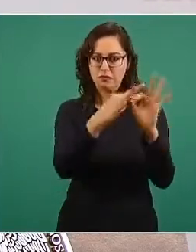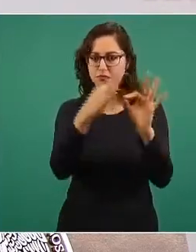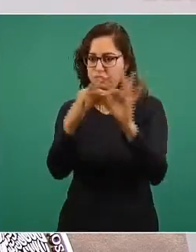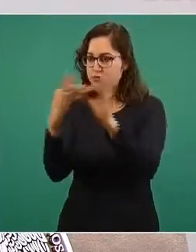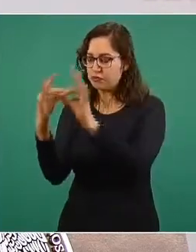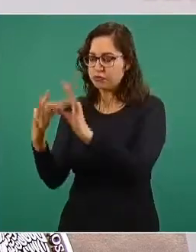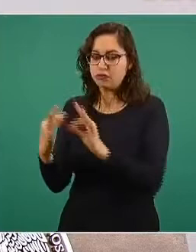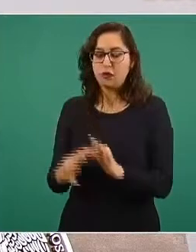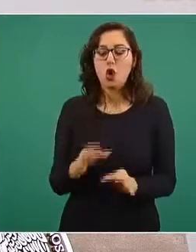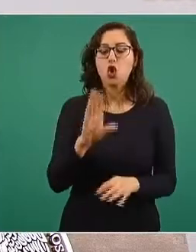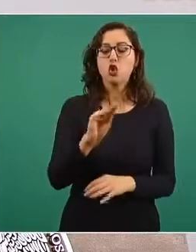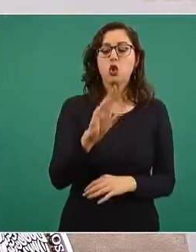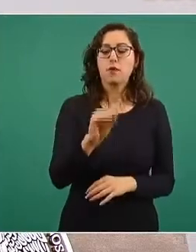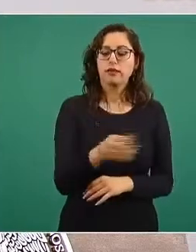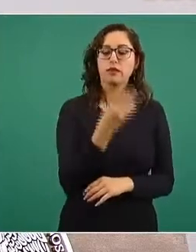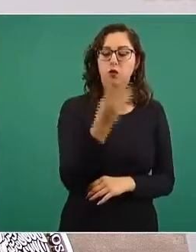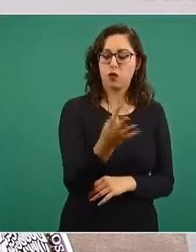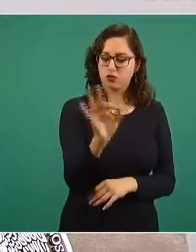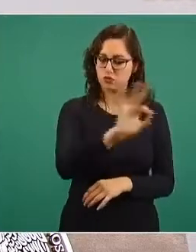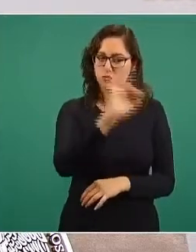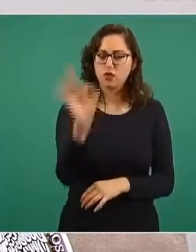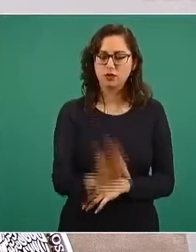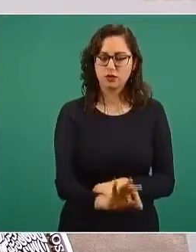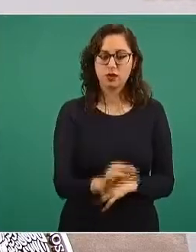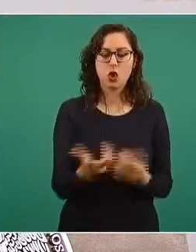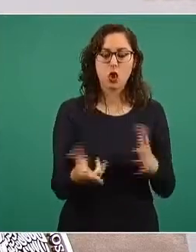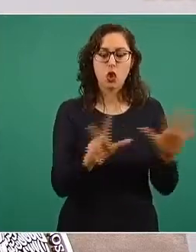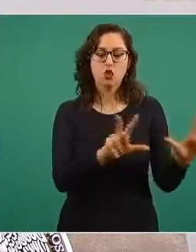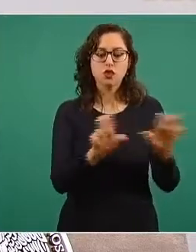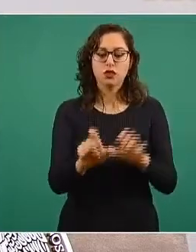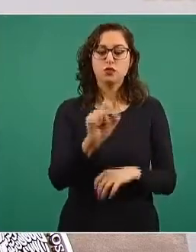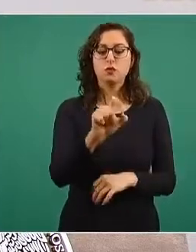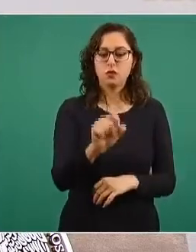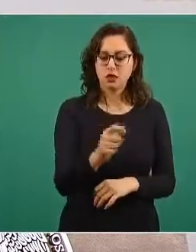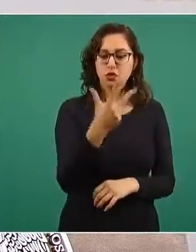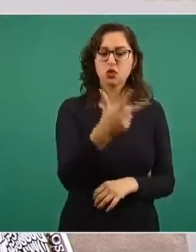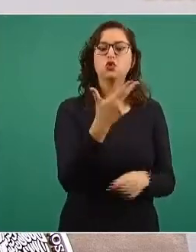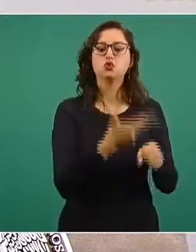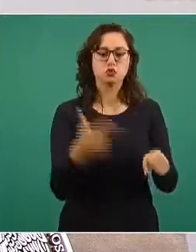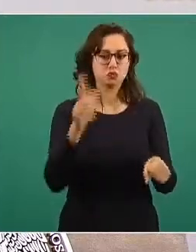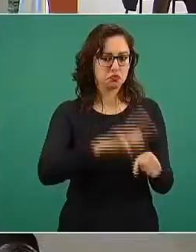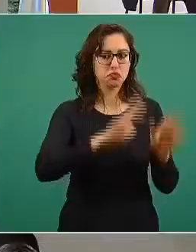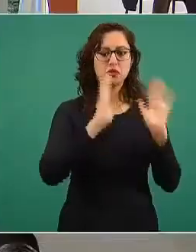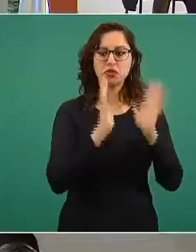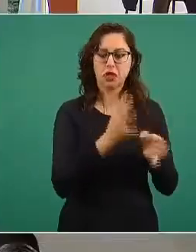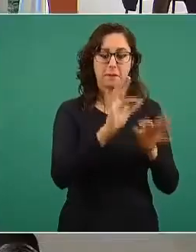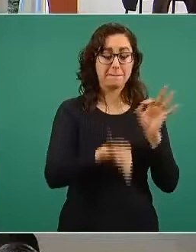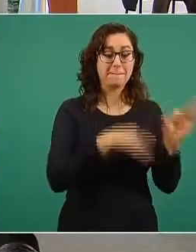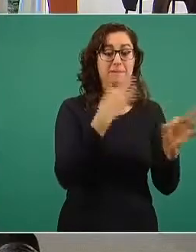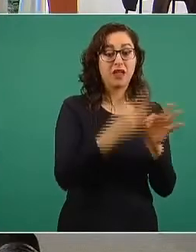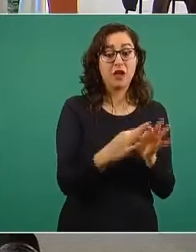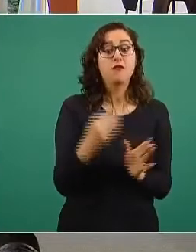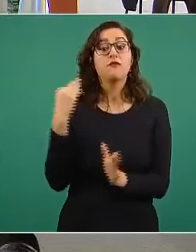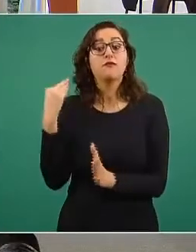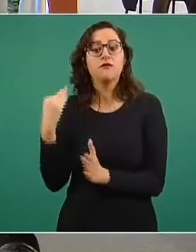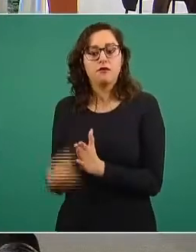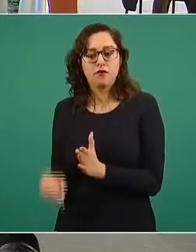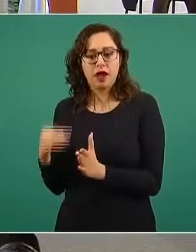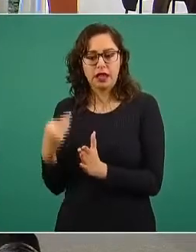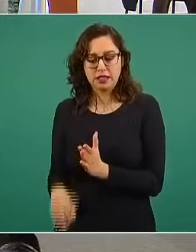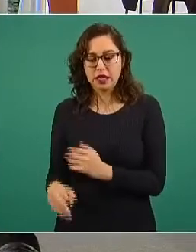concluyeron el 94% de ellos, 828, están pendientes de entregarse